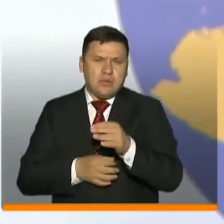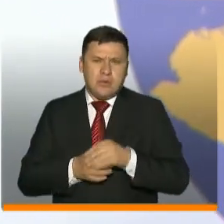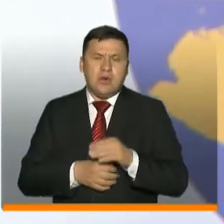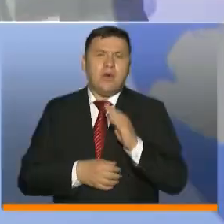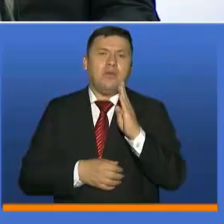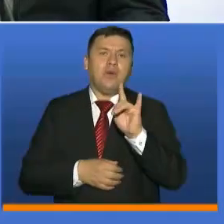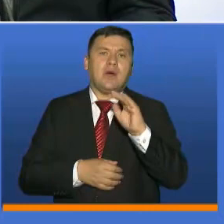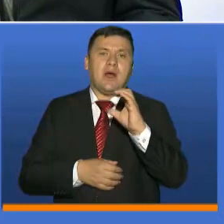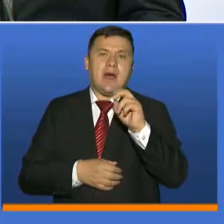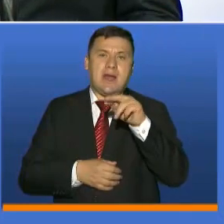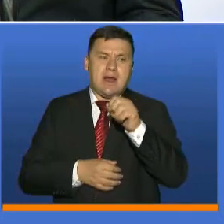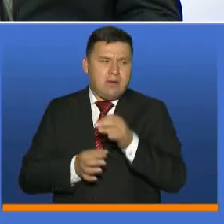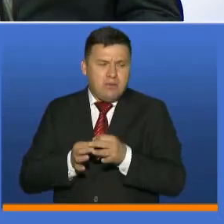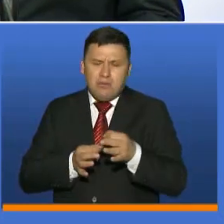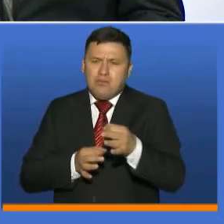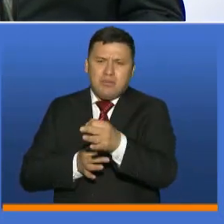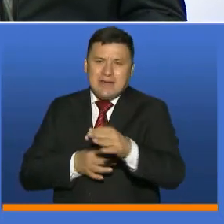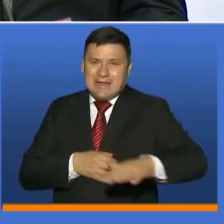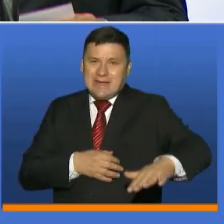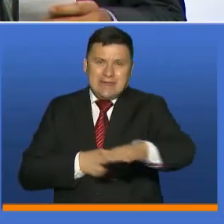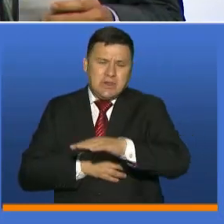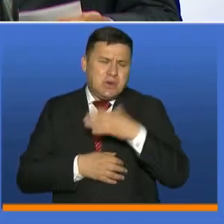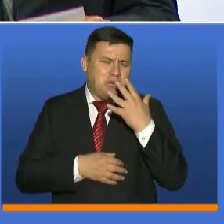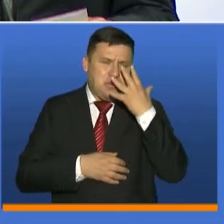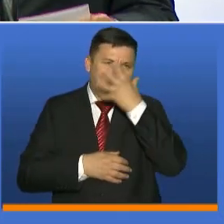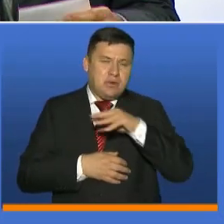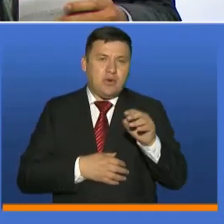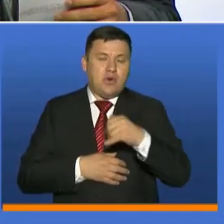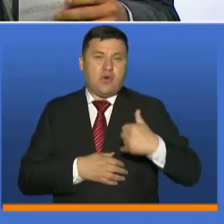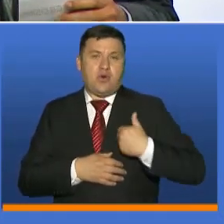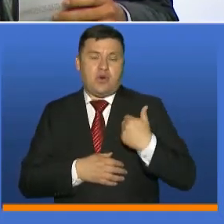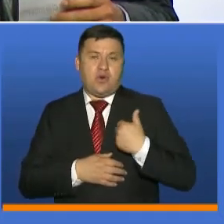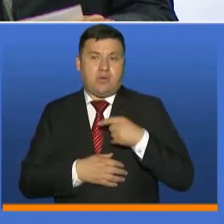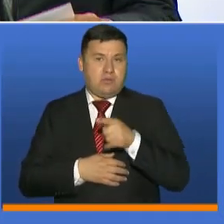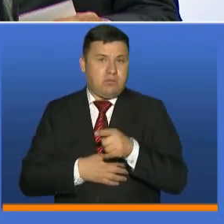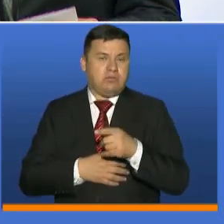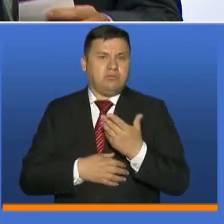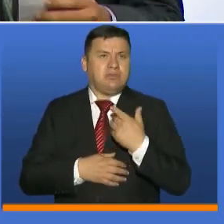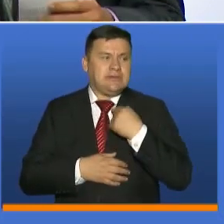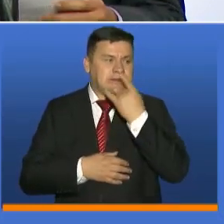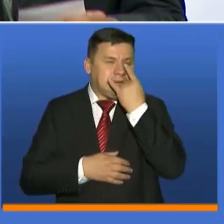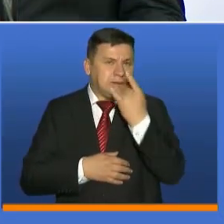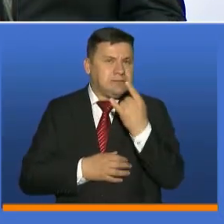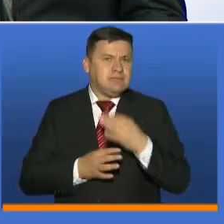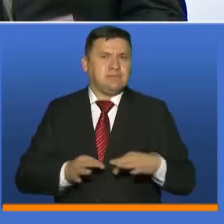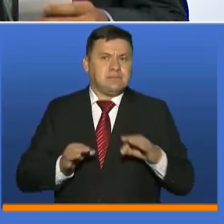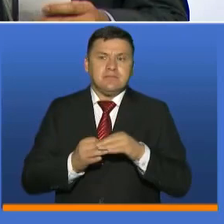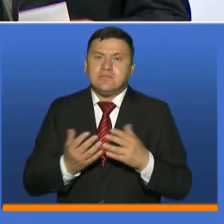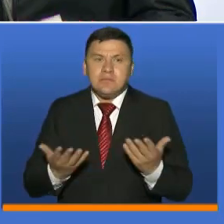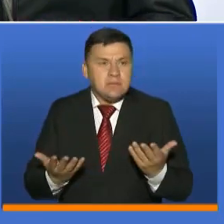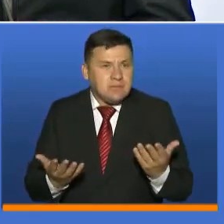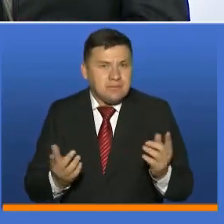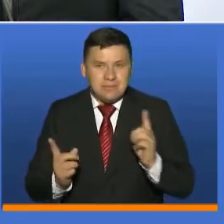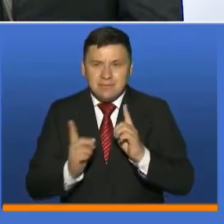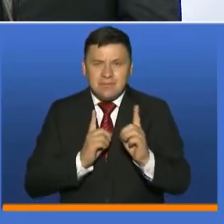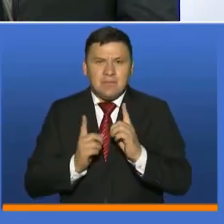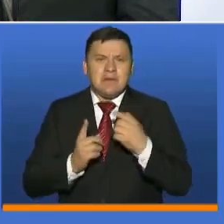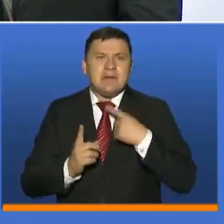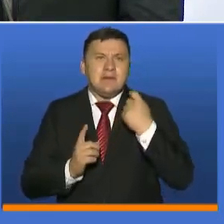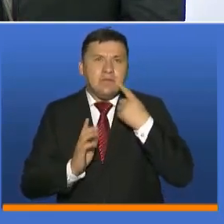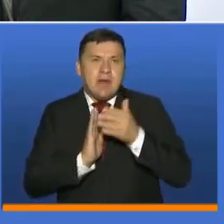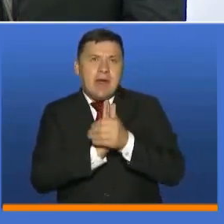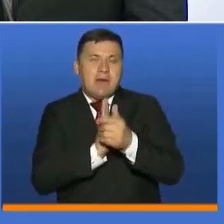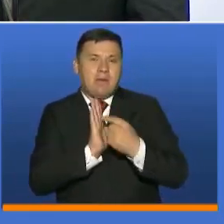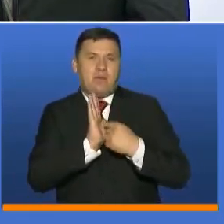un espacio físico en el cual los jóvenes tenían un interés muy importante de desarrollar sus habilidades